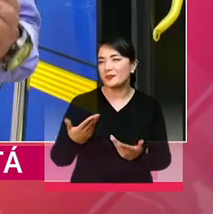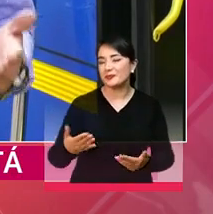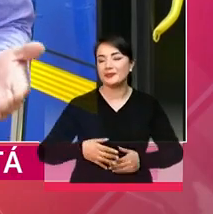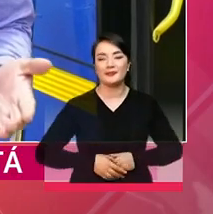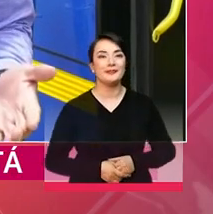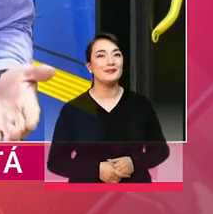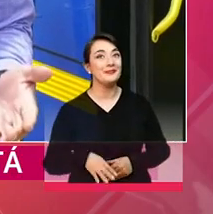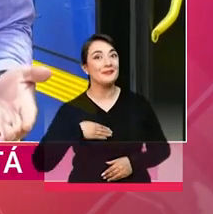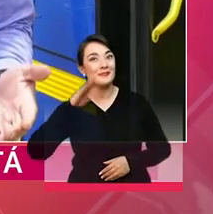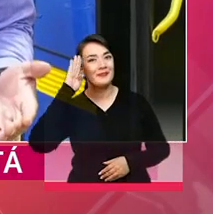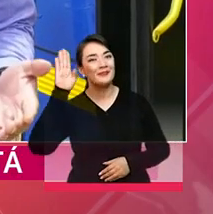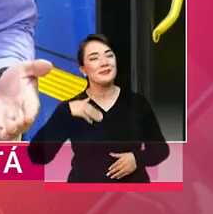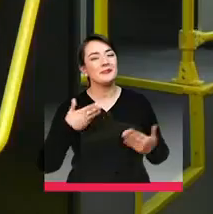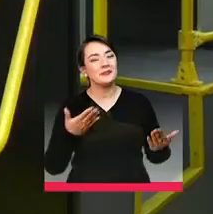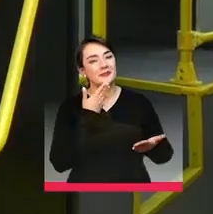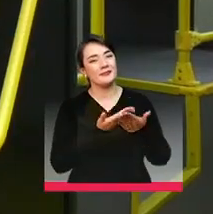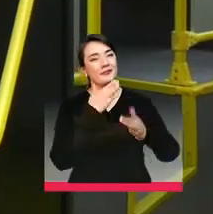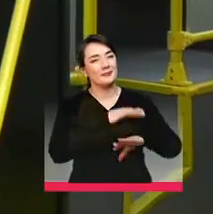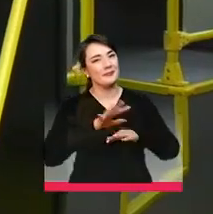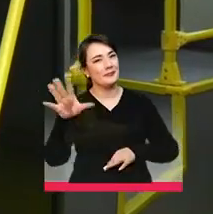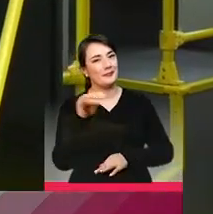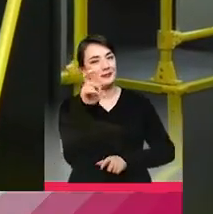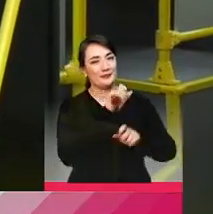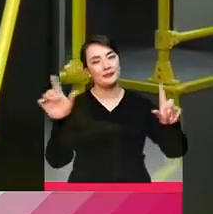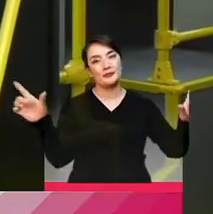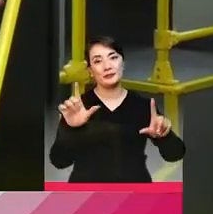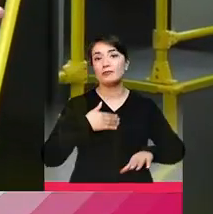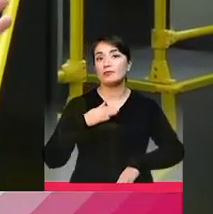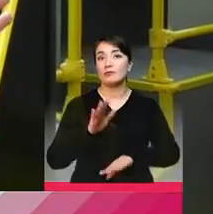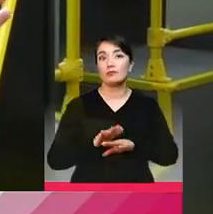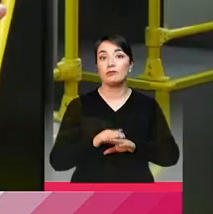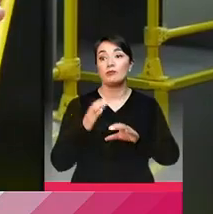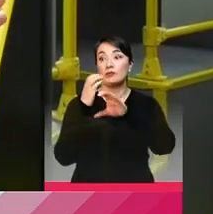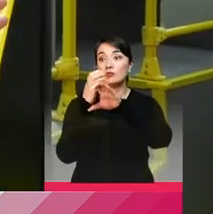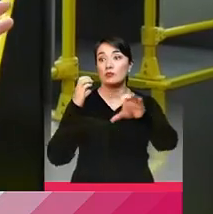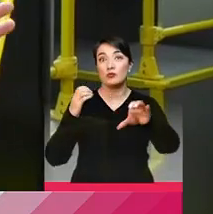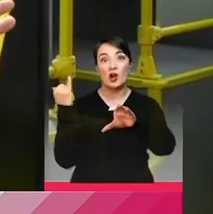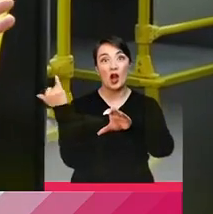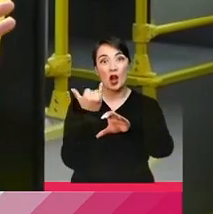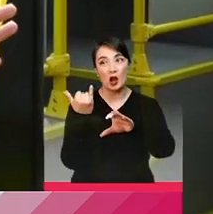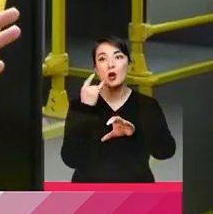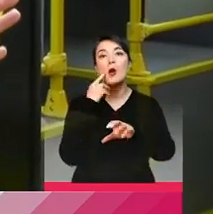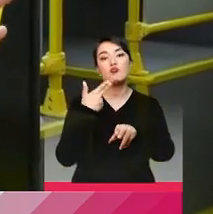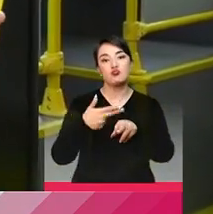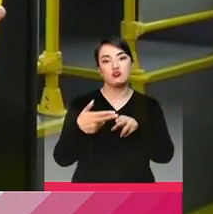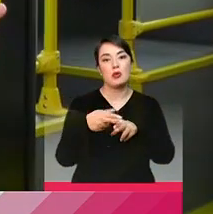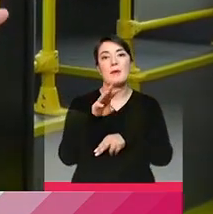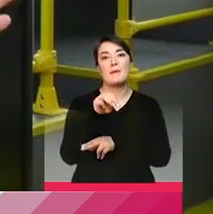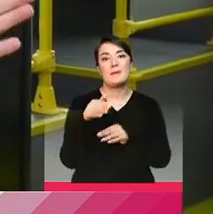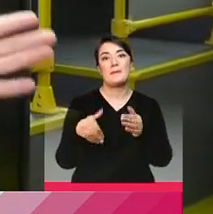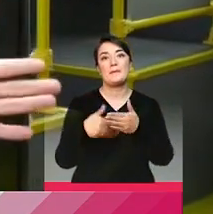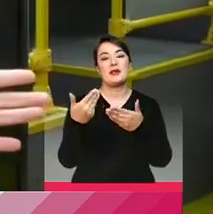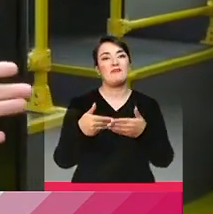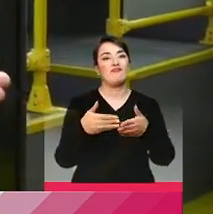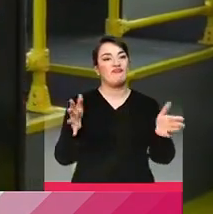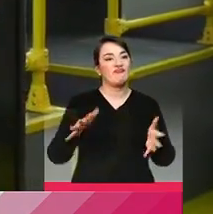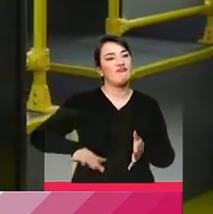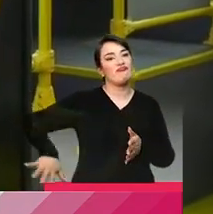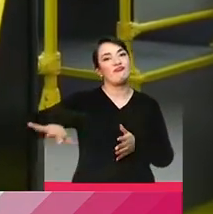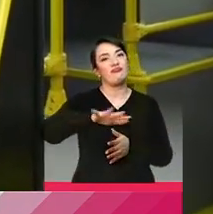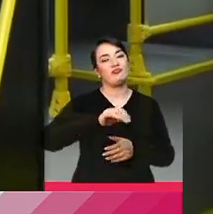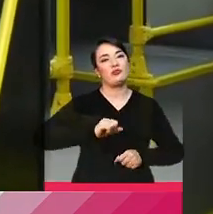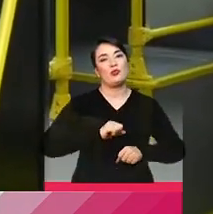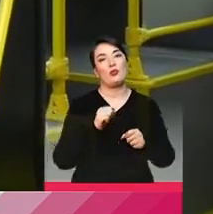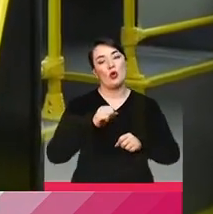Hola Alina, muy buenas tardes para usted y para todos los televidentes. Pues buses como estos transitarán por las calles de Bogotá a partir del próximo martes.